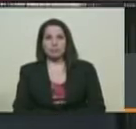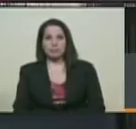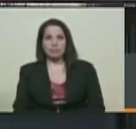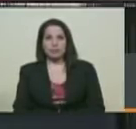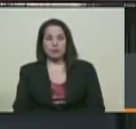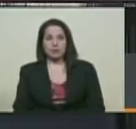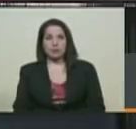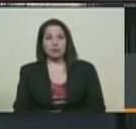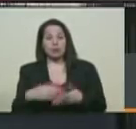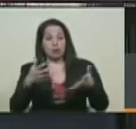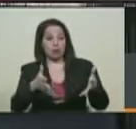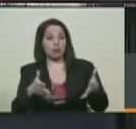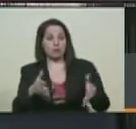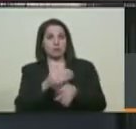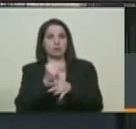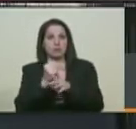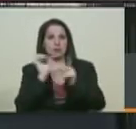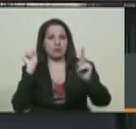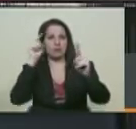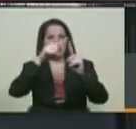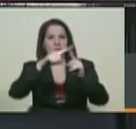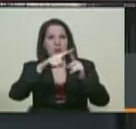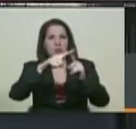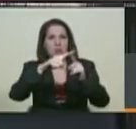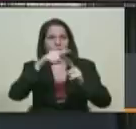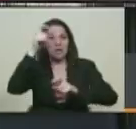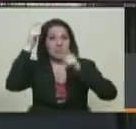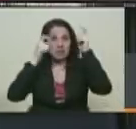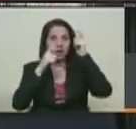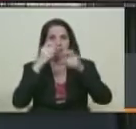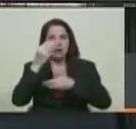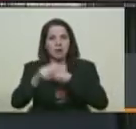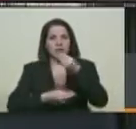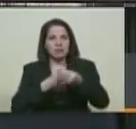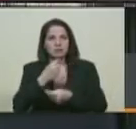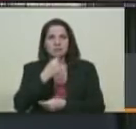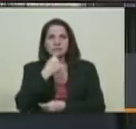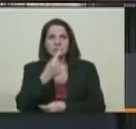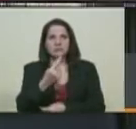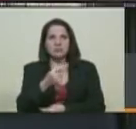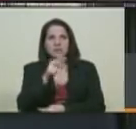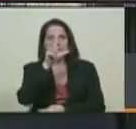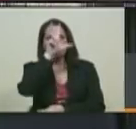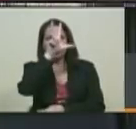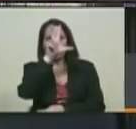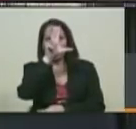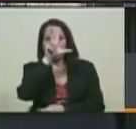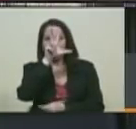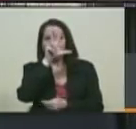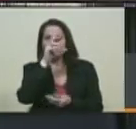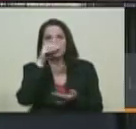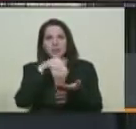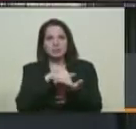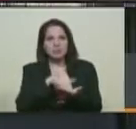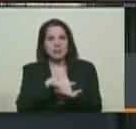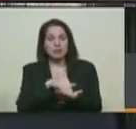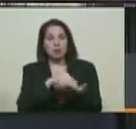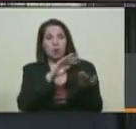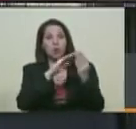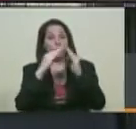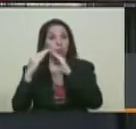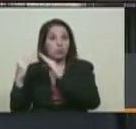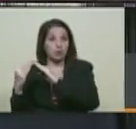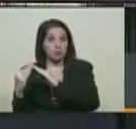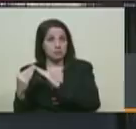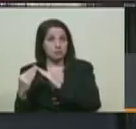Y lograr la meta este año que nos puso el comandante Chávez, de las 3.000 comunas. Es la meta.